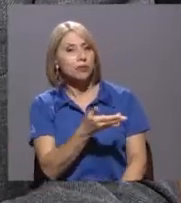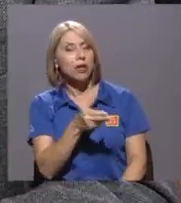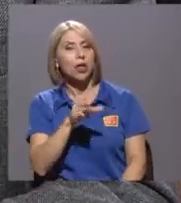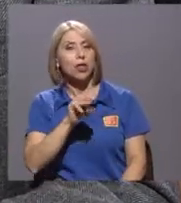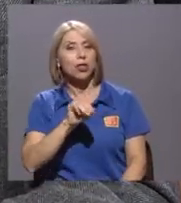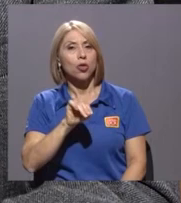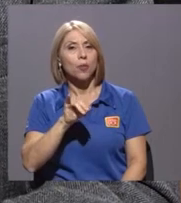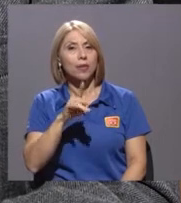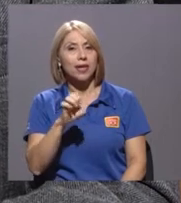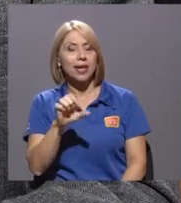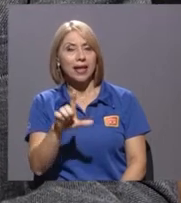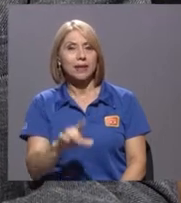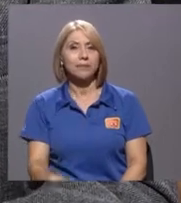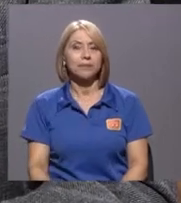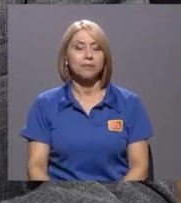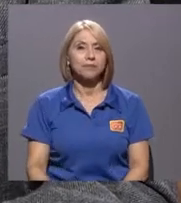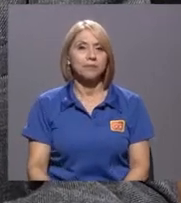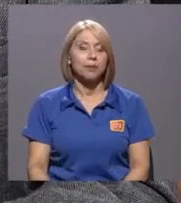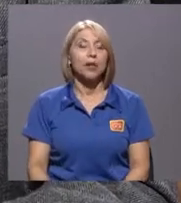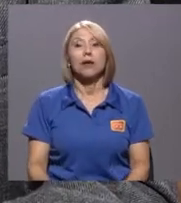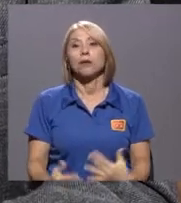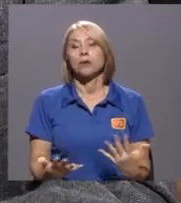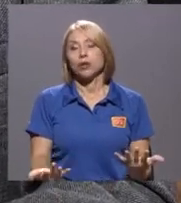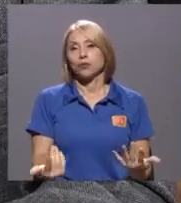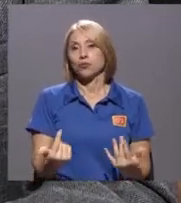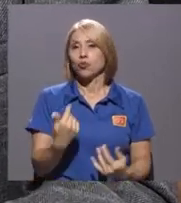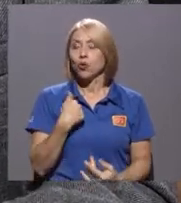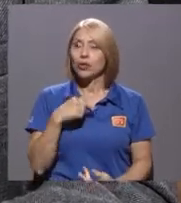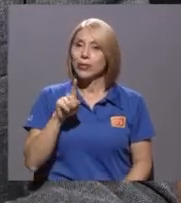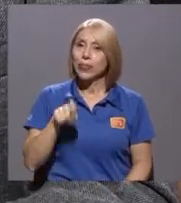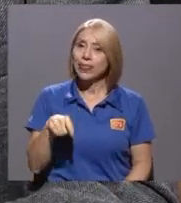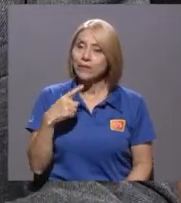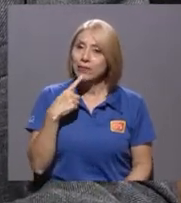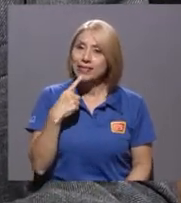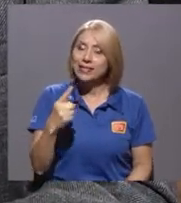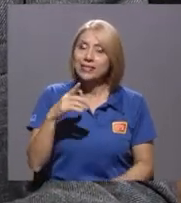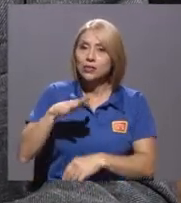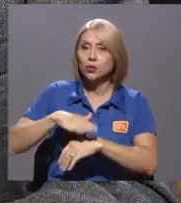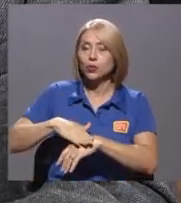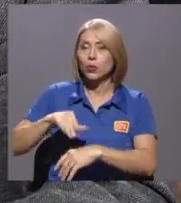básicamente lo que tenía que decir yo de hoy y de miranda